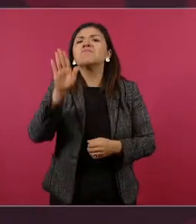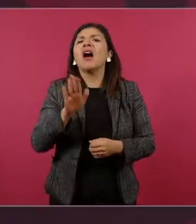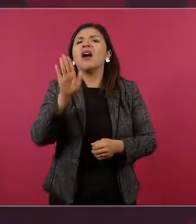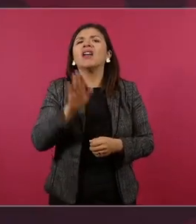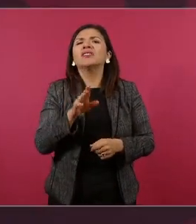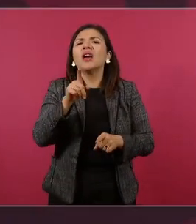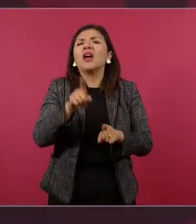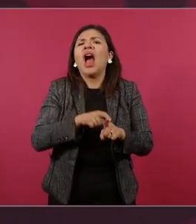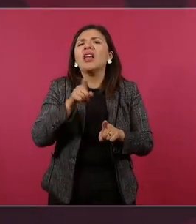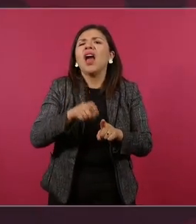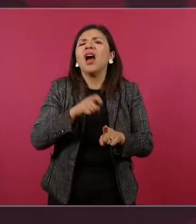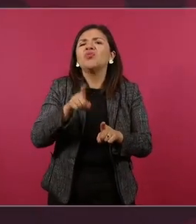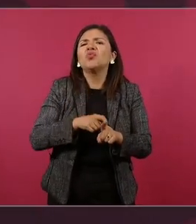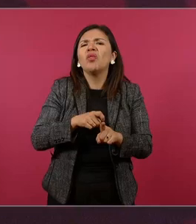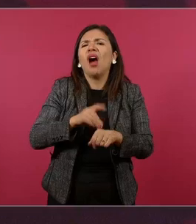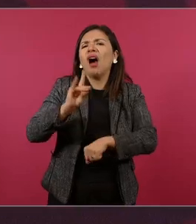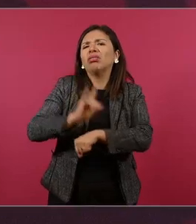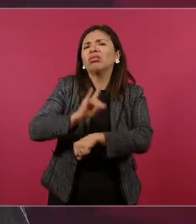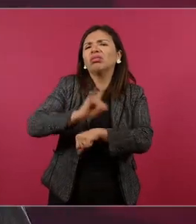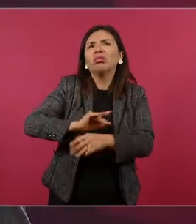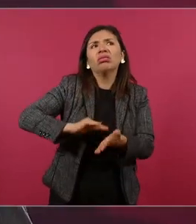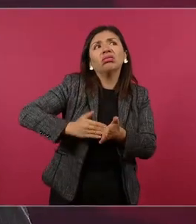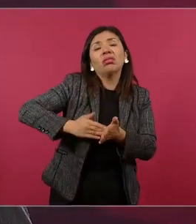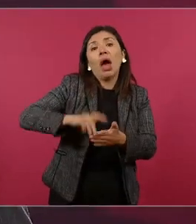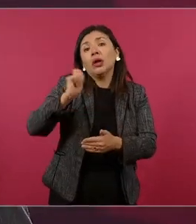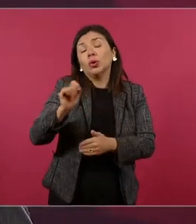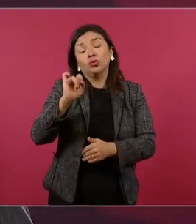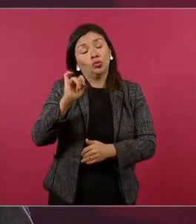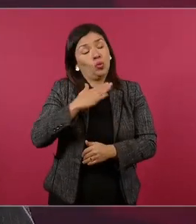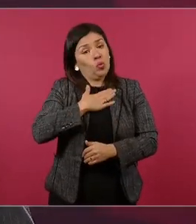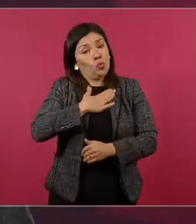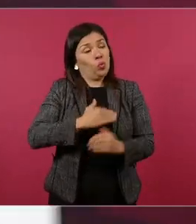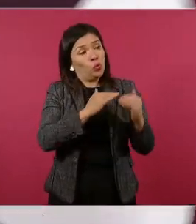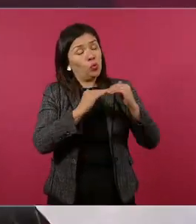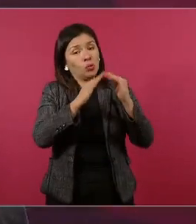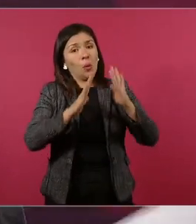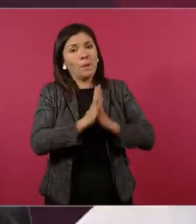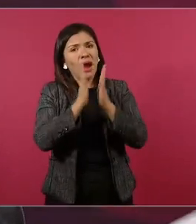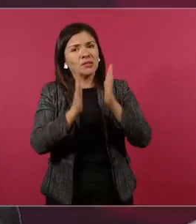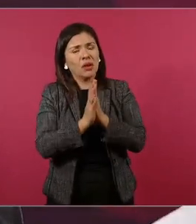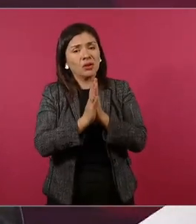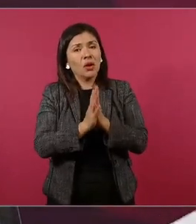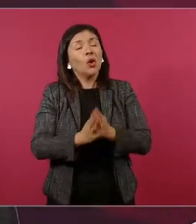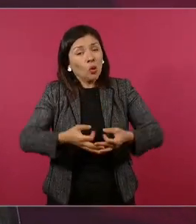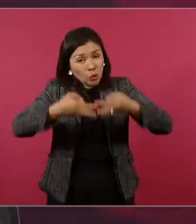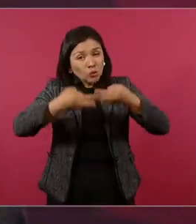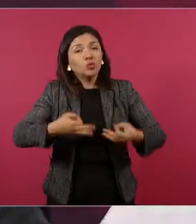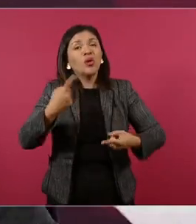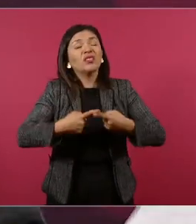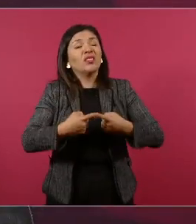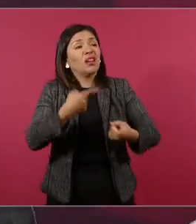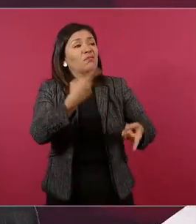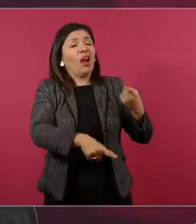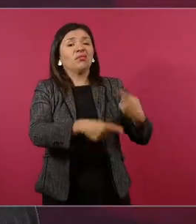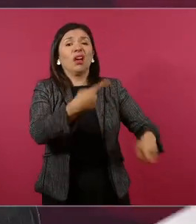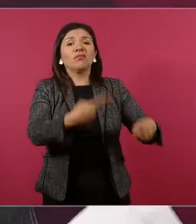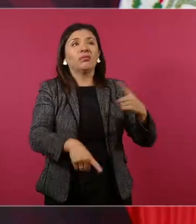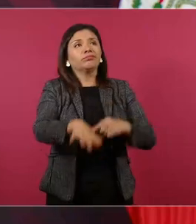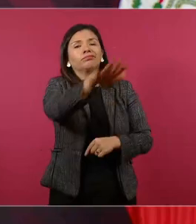una simulación de democracia y el poder quién lo tenía la